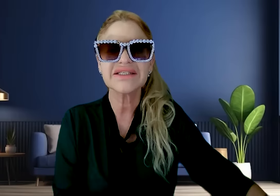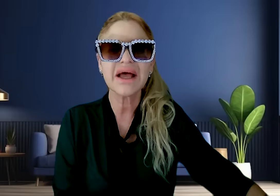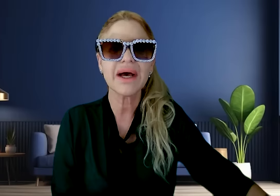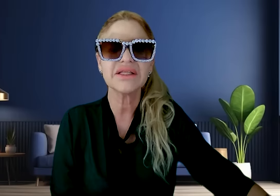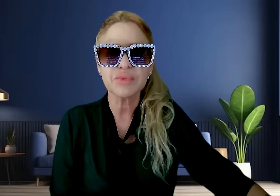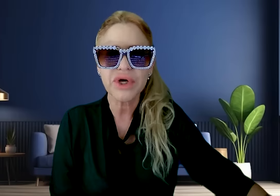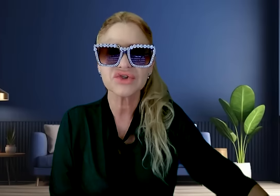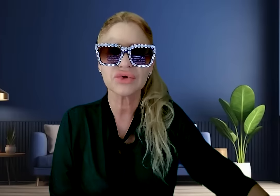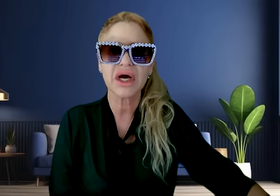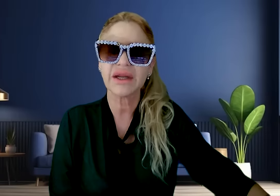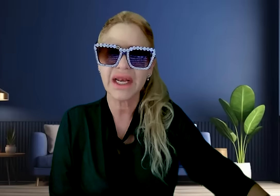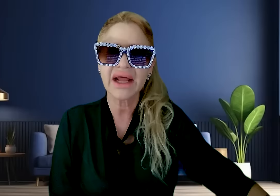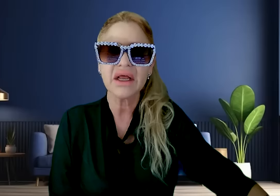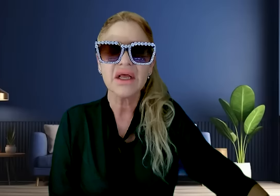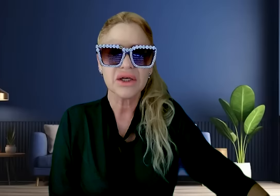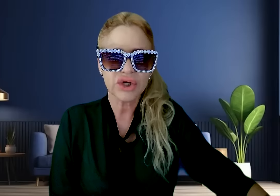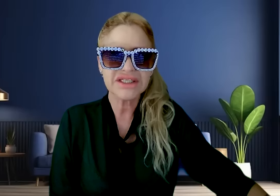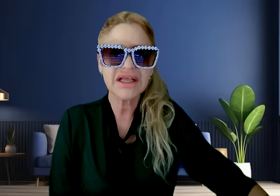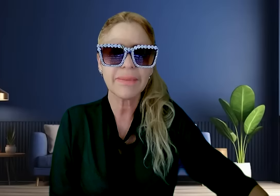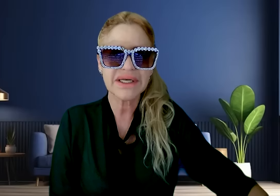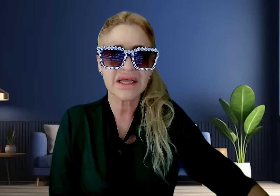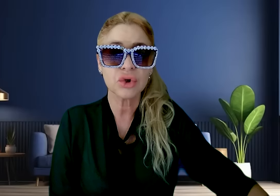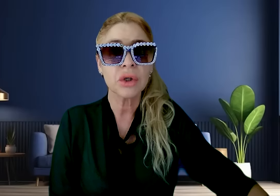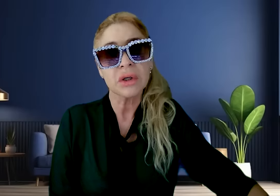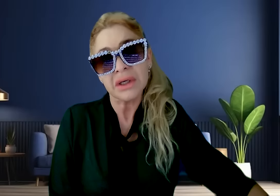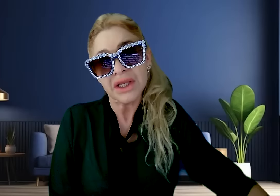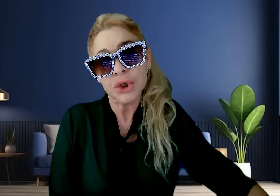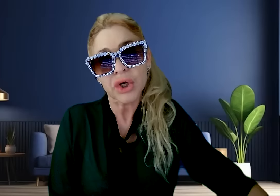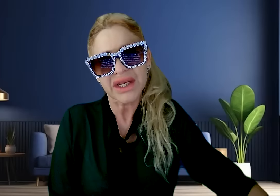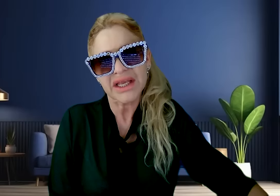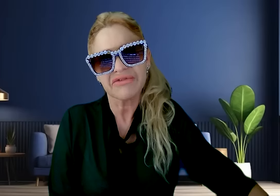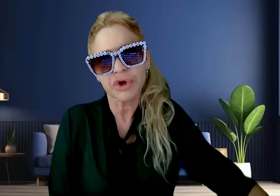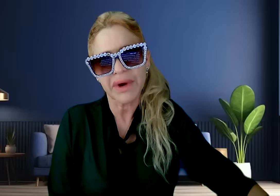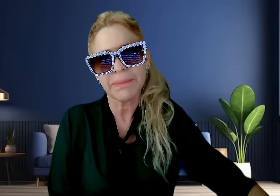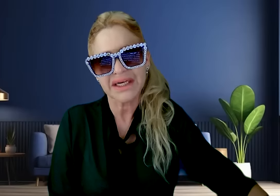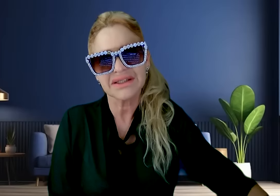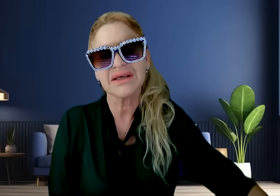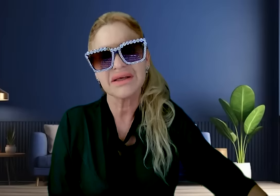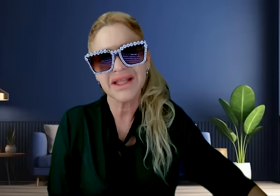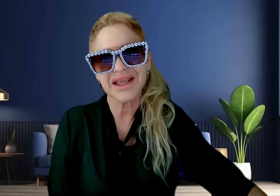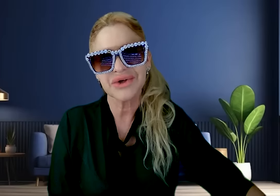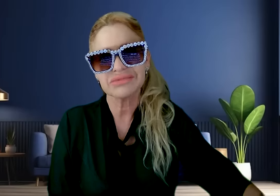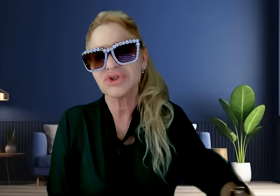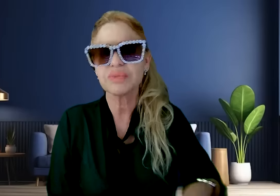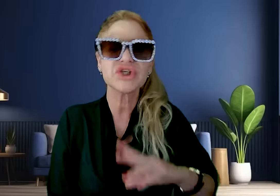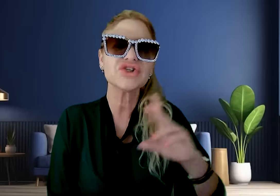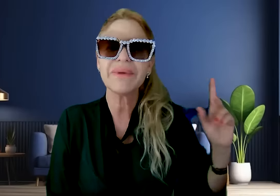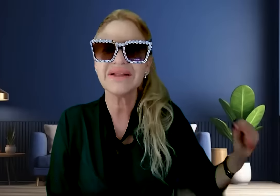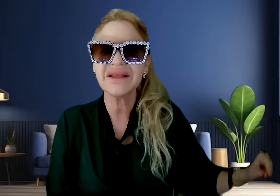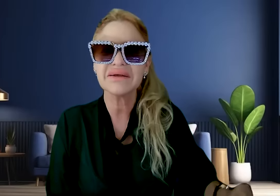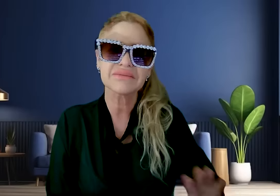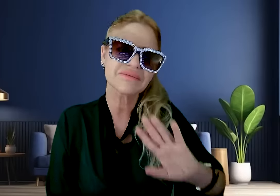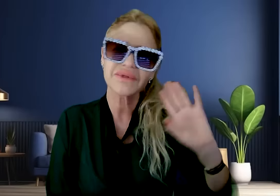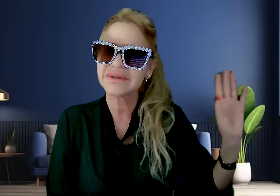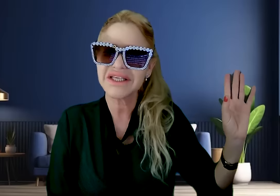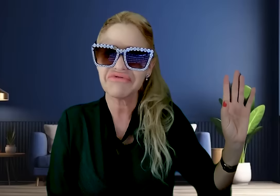él estaba dispuesto a revelar lo que estaba pasando y no quería formar parte de ello.